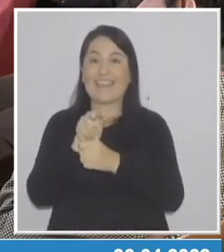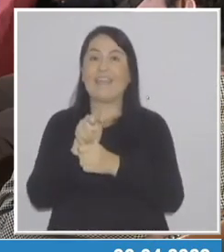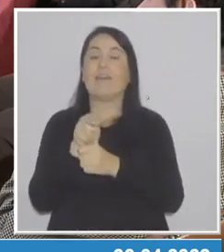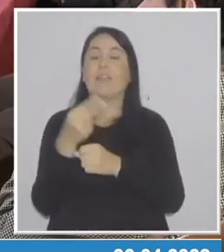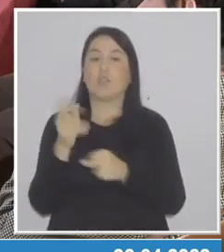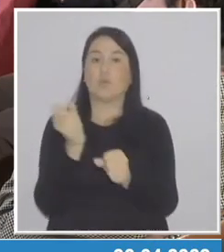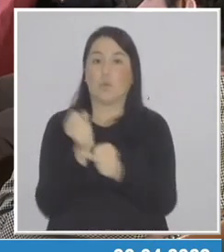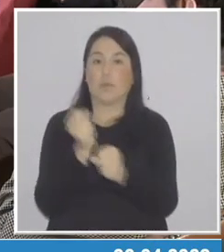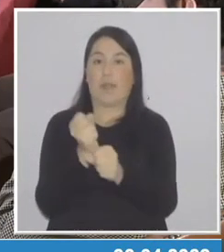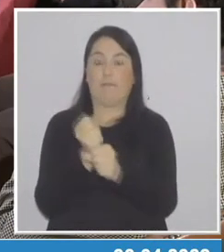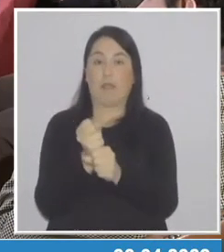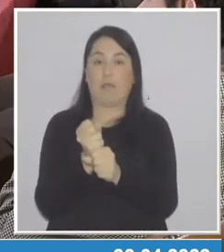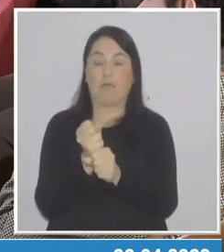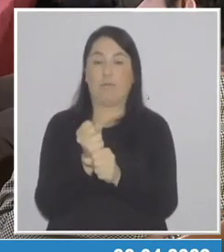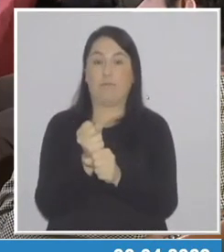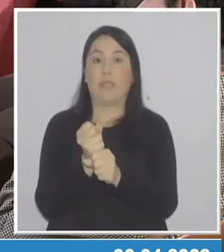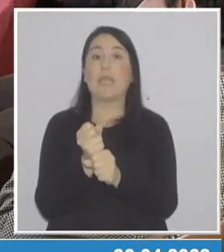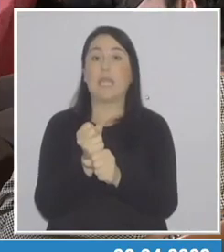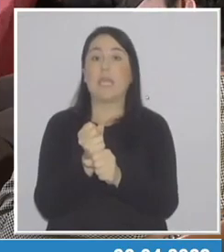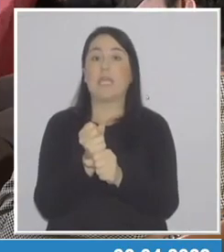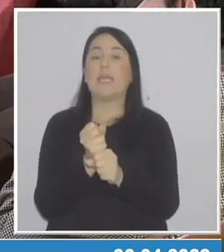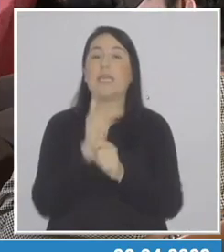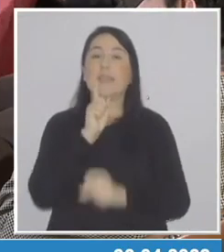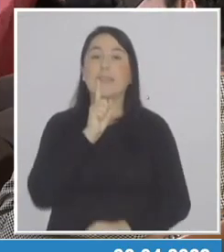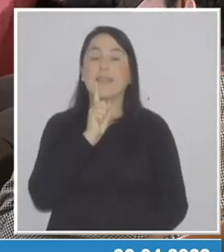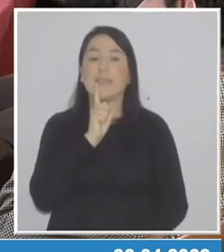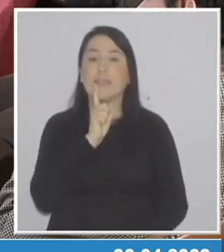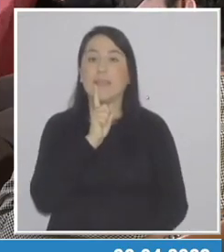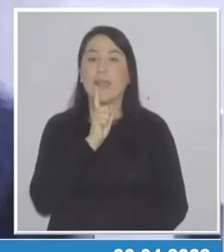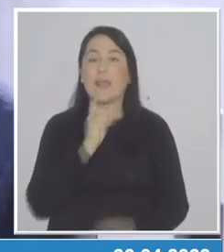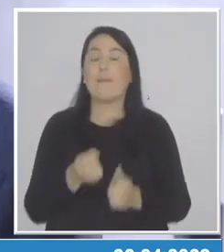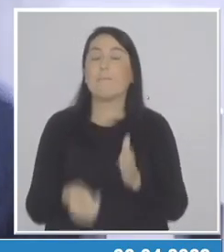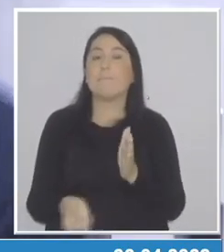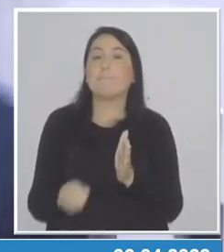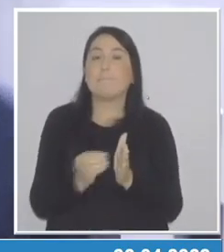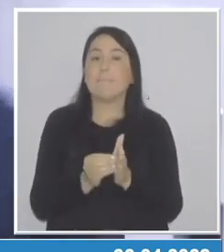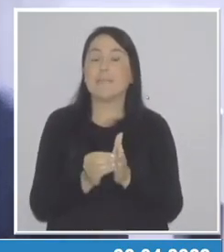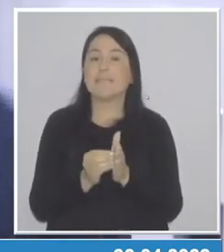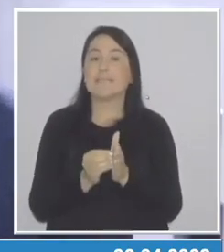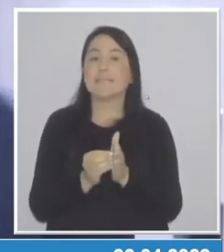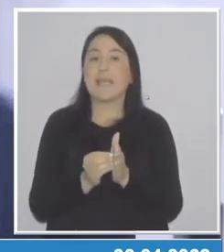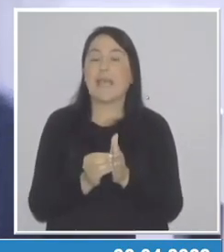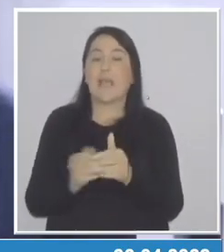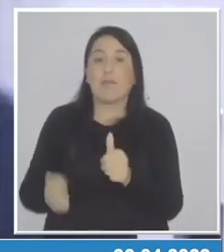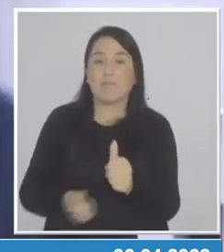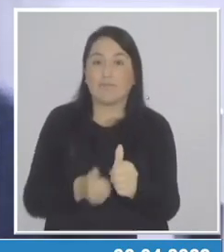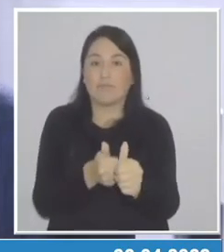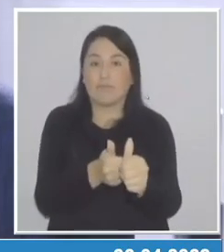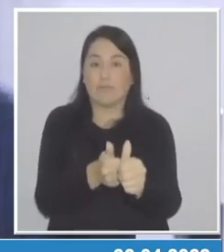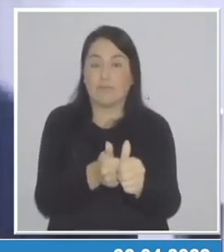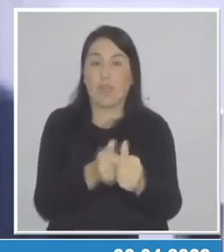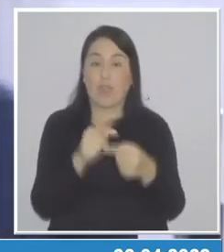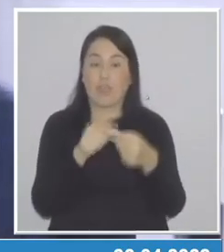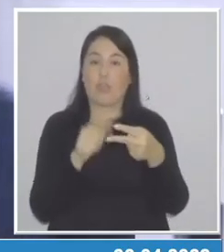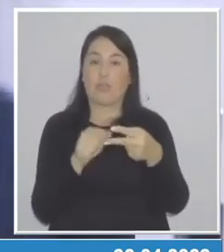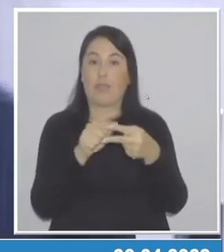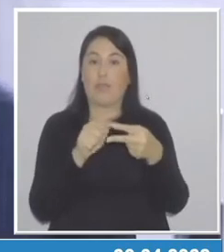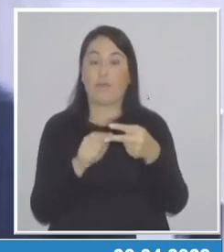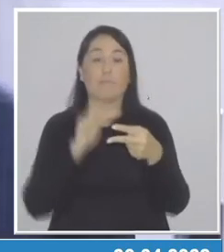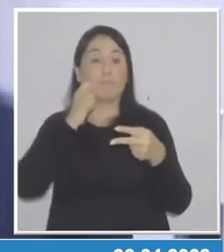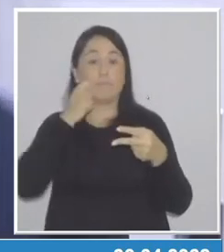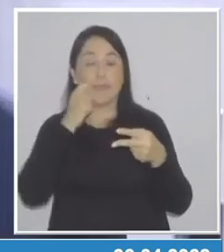en definitiva, contar con una capacidad instalada para ampliar su ámbito actual de asesoría en los dos aspectos planteados que resultan,